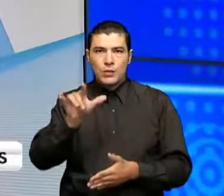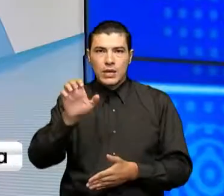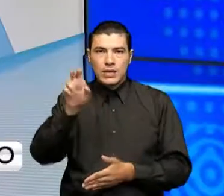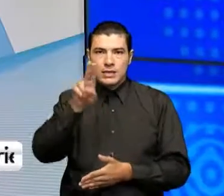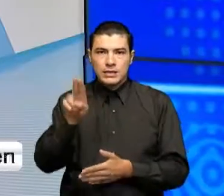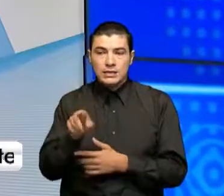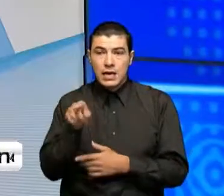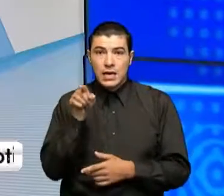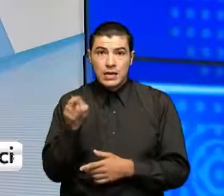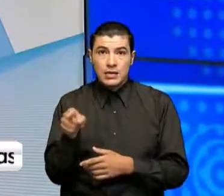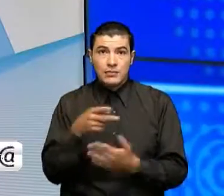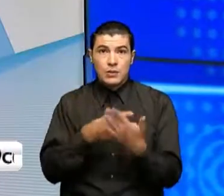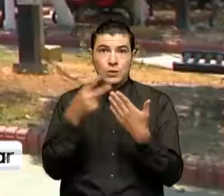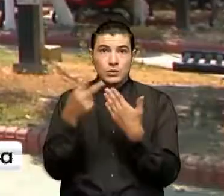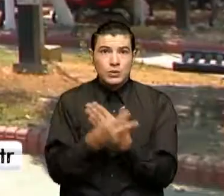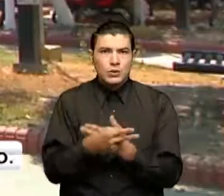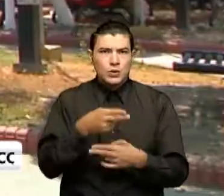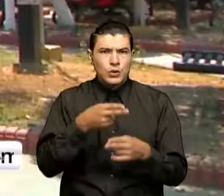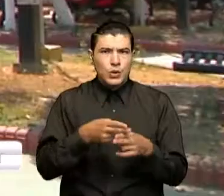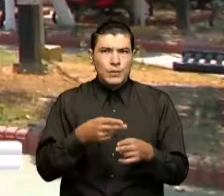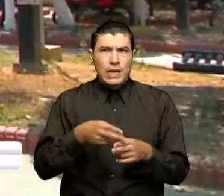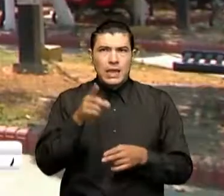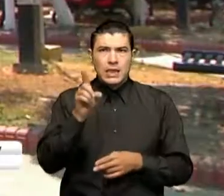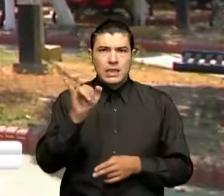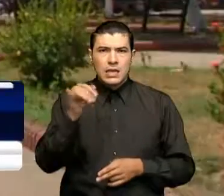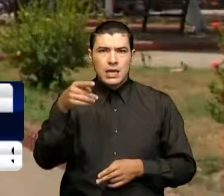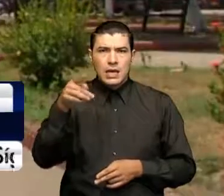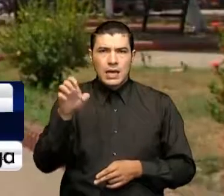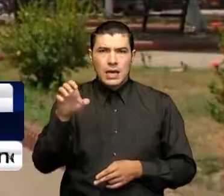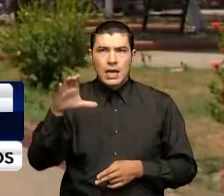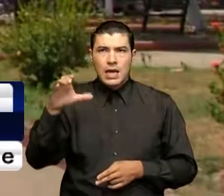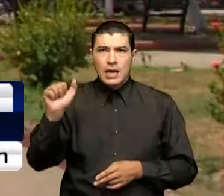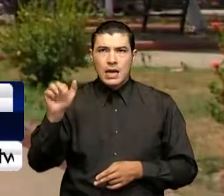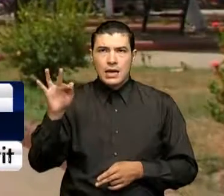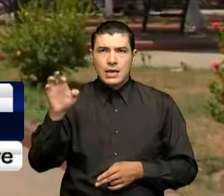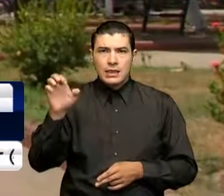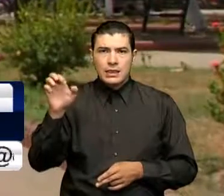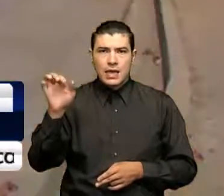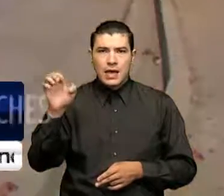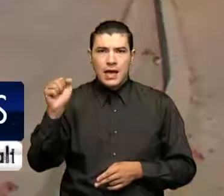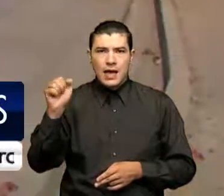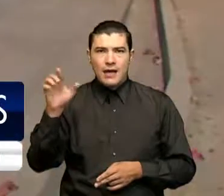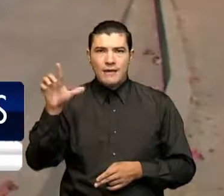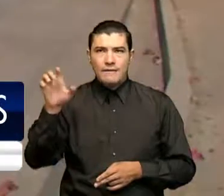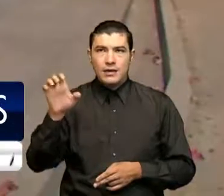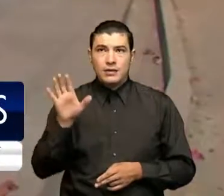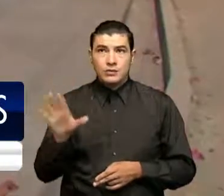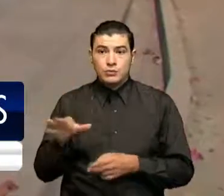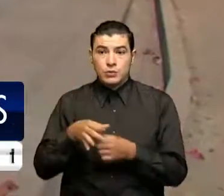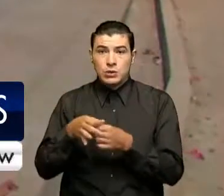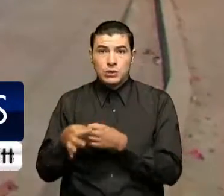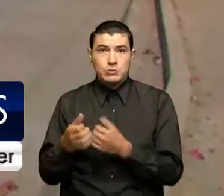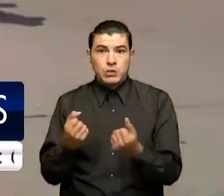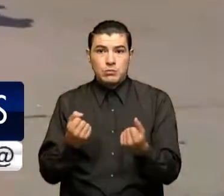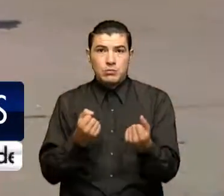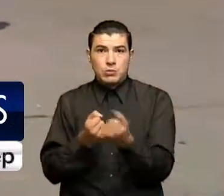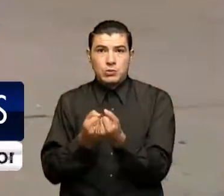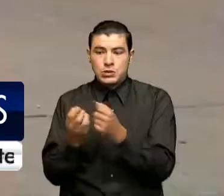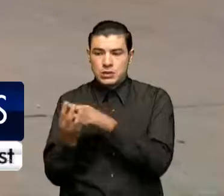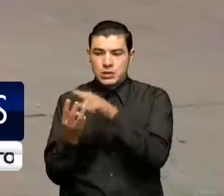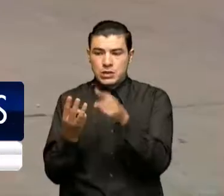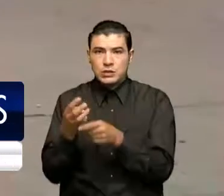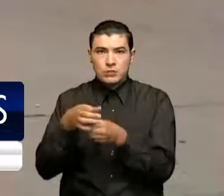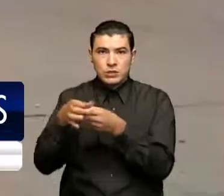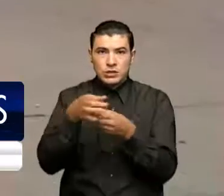dique carreteables y una noticia positiva para los habitantes de los municipios de puerto wilches abánades torres y rionegro la dio a conocer